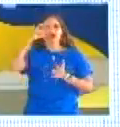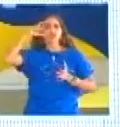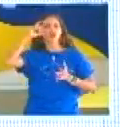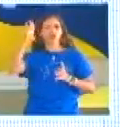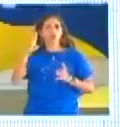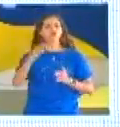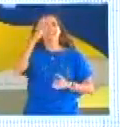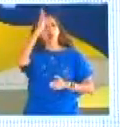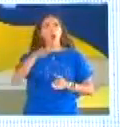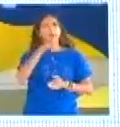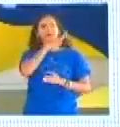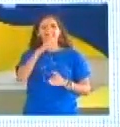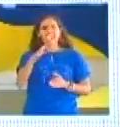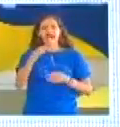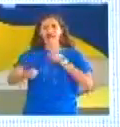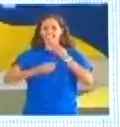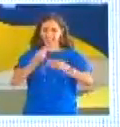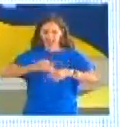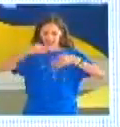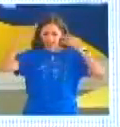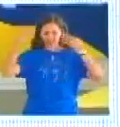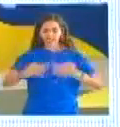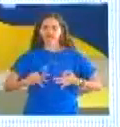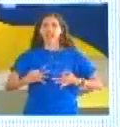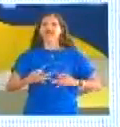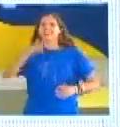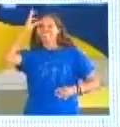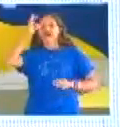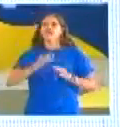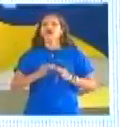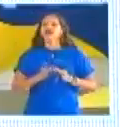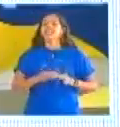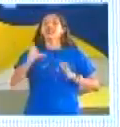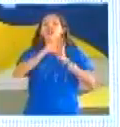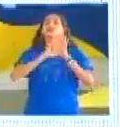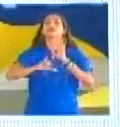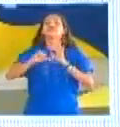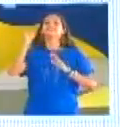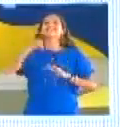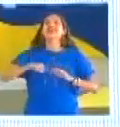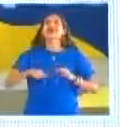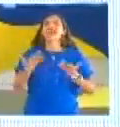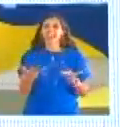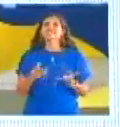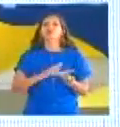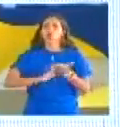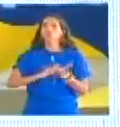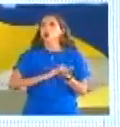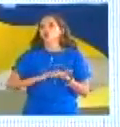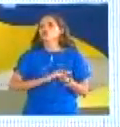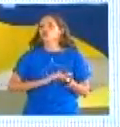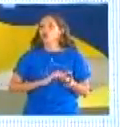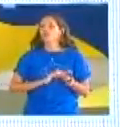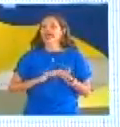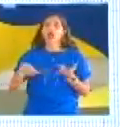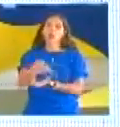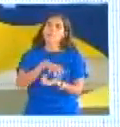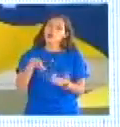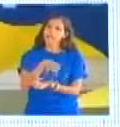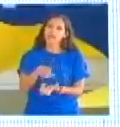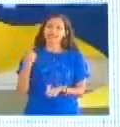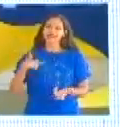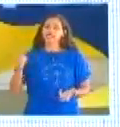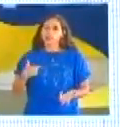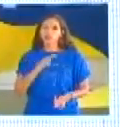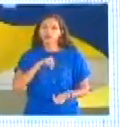nos bendiga y haga realidad esta fe. La constituyente sí es la solución a los problemas que